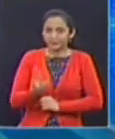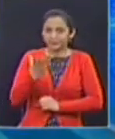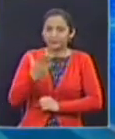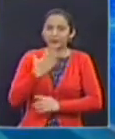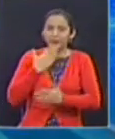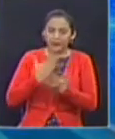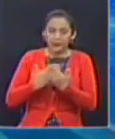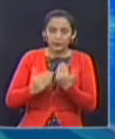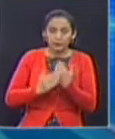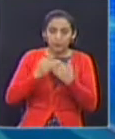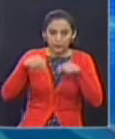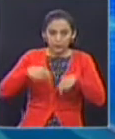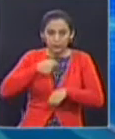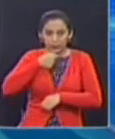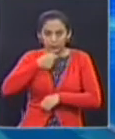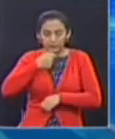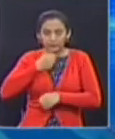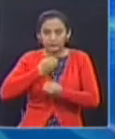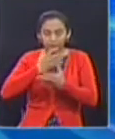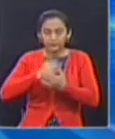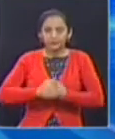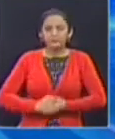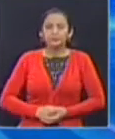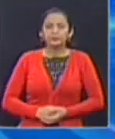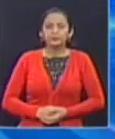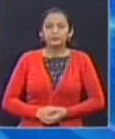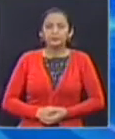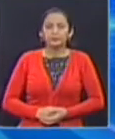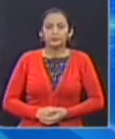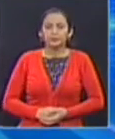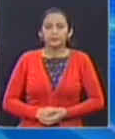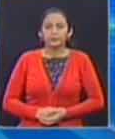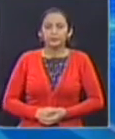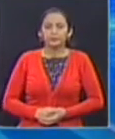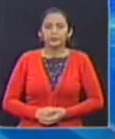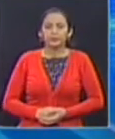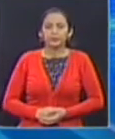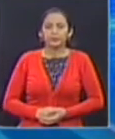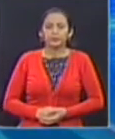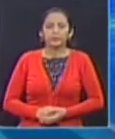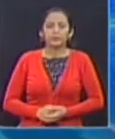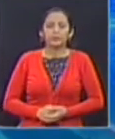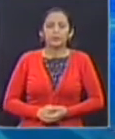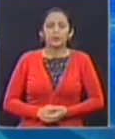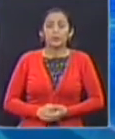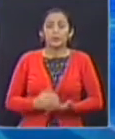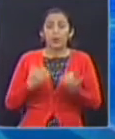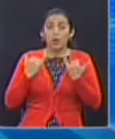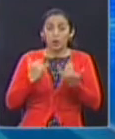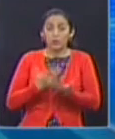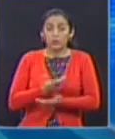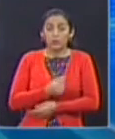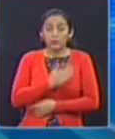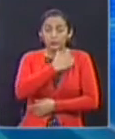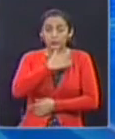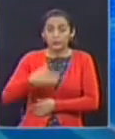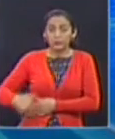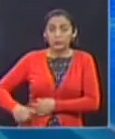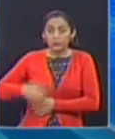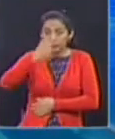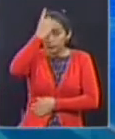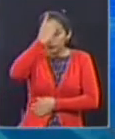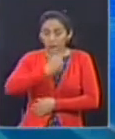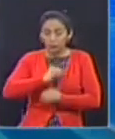Yo creo que son señales simbólicas de corte político más que de fondo económico, porque si hacemos